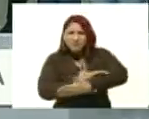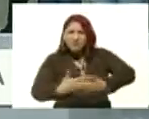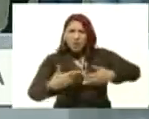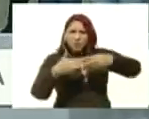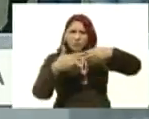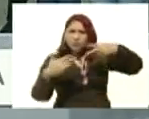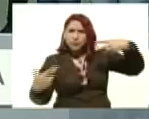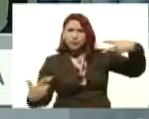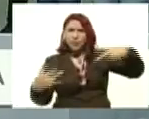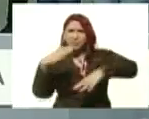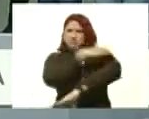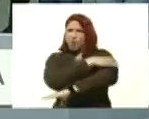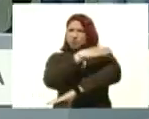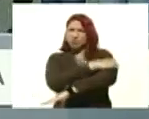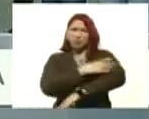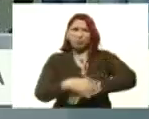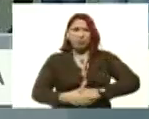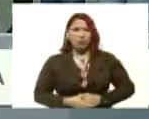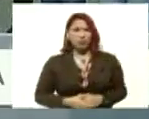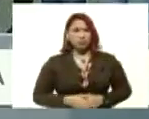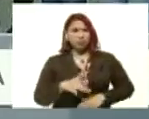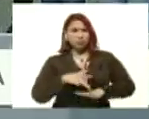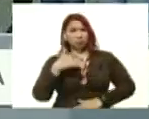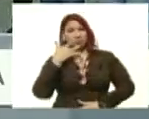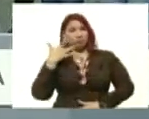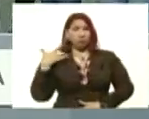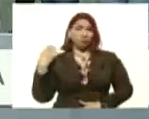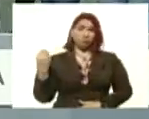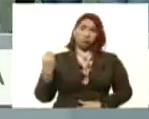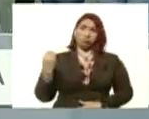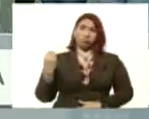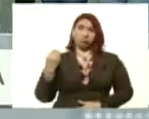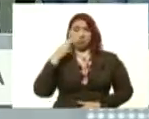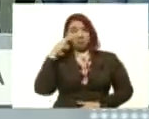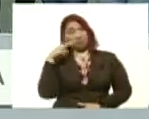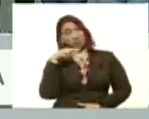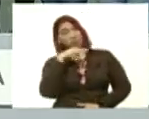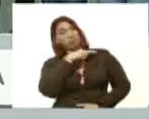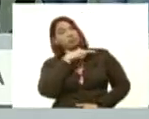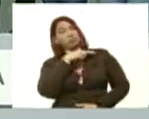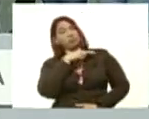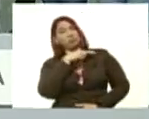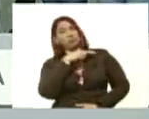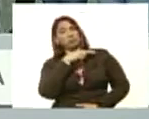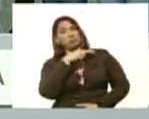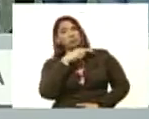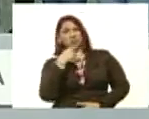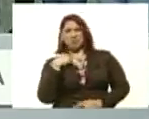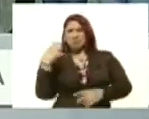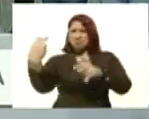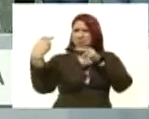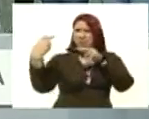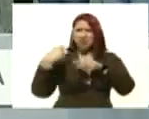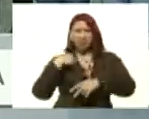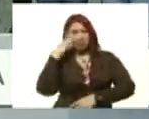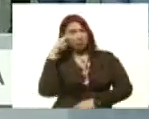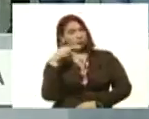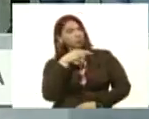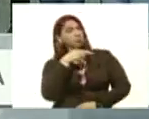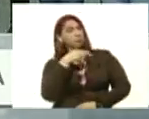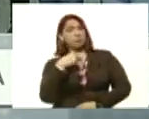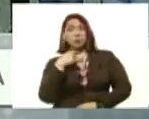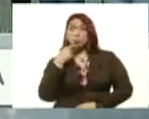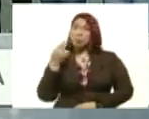de la oligarquía elitesca, por eso él me miraba así por encima del hombro. Y yo le dije,